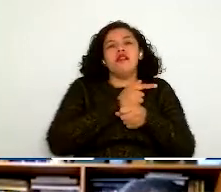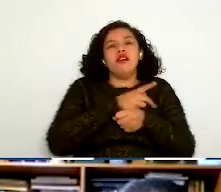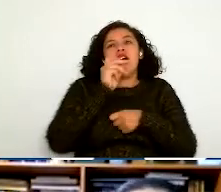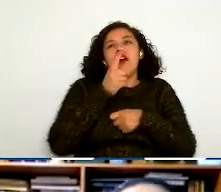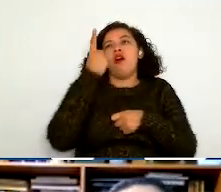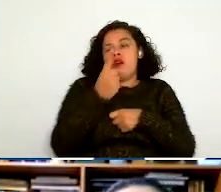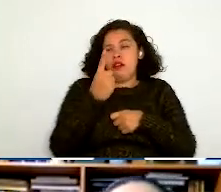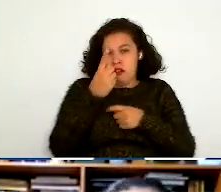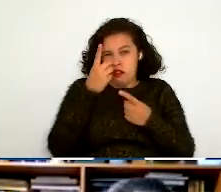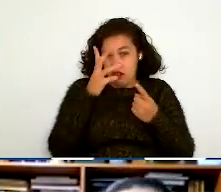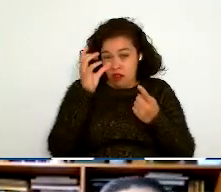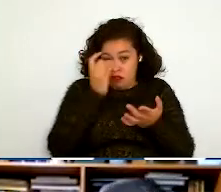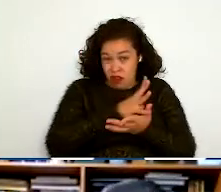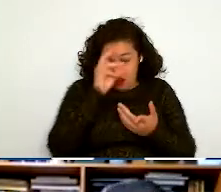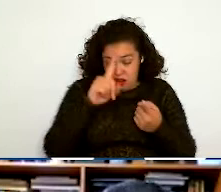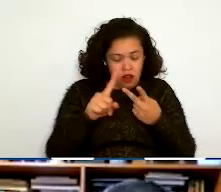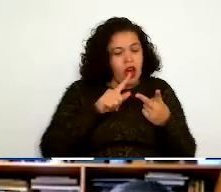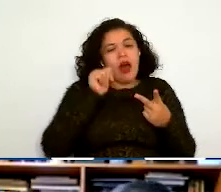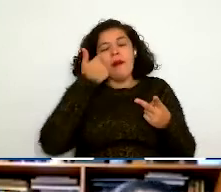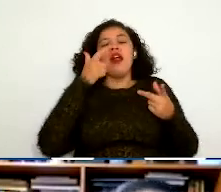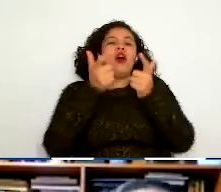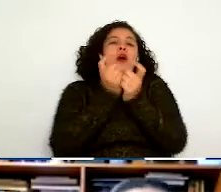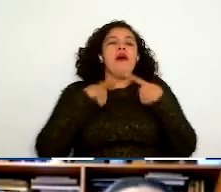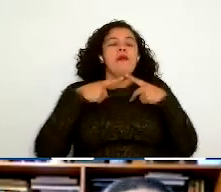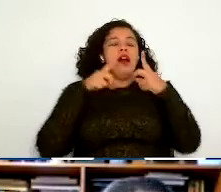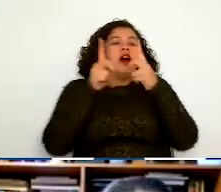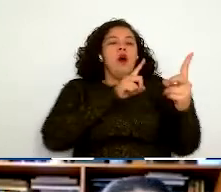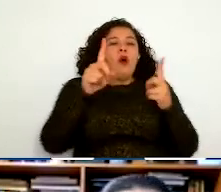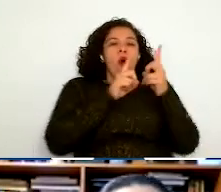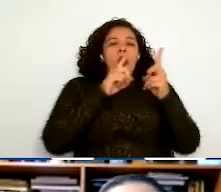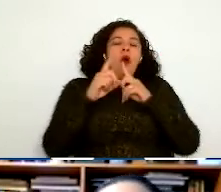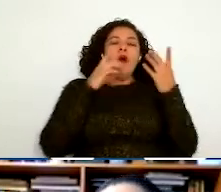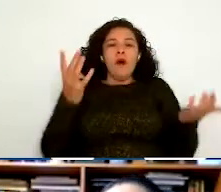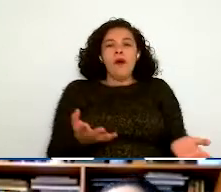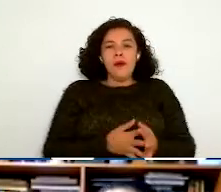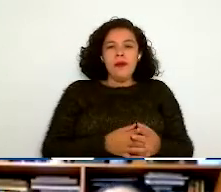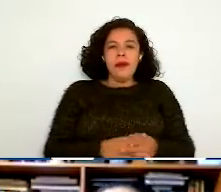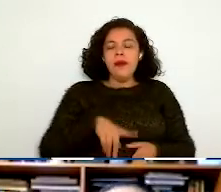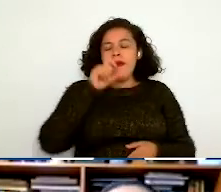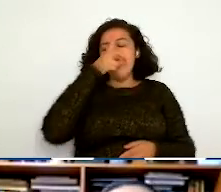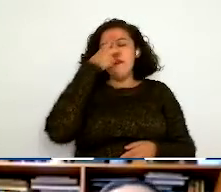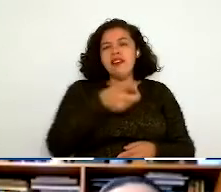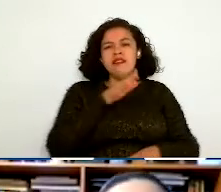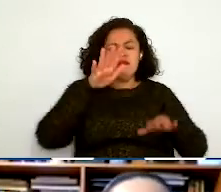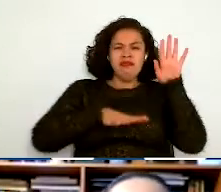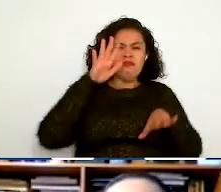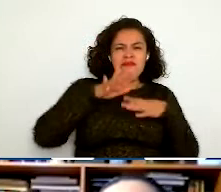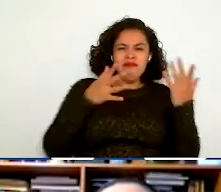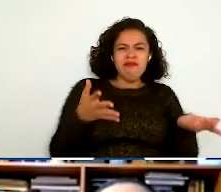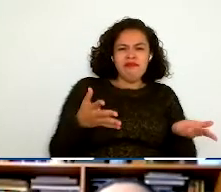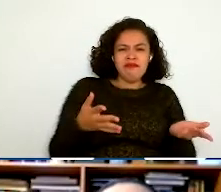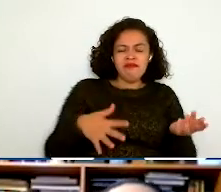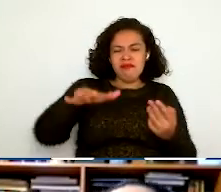solamente uno, ¿no? Sino también la población con la que se atiende, ¿no? Entonces, y hasta lo dice, en ocasiones la población puede